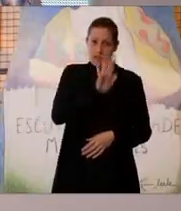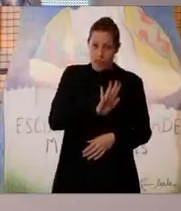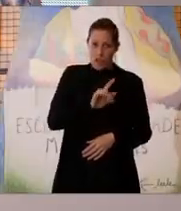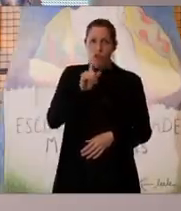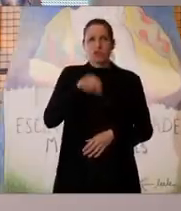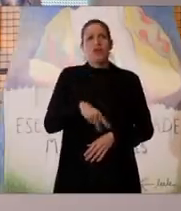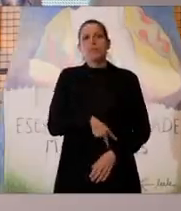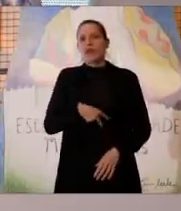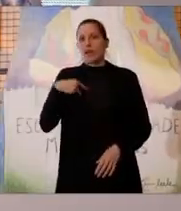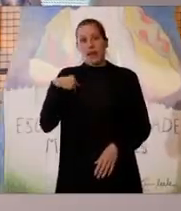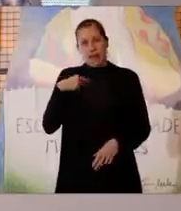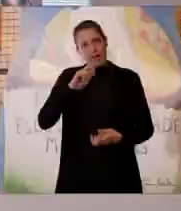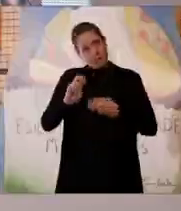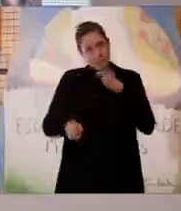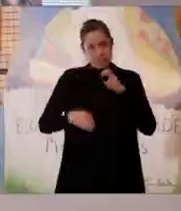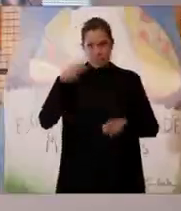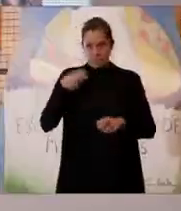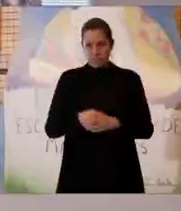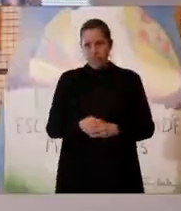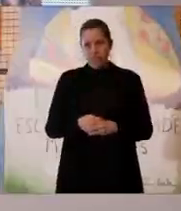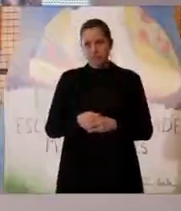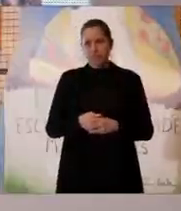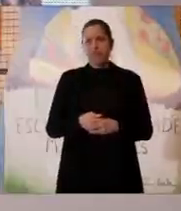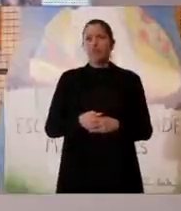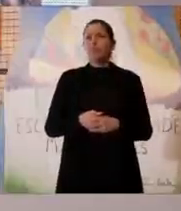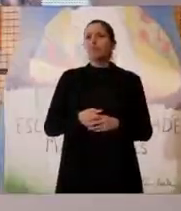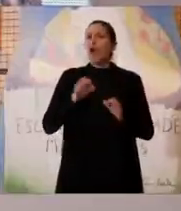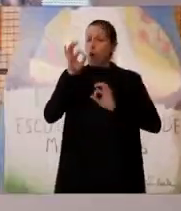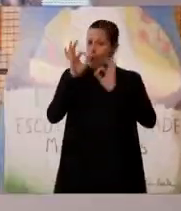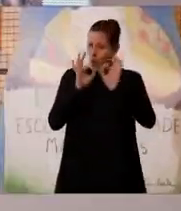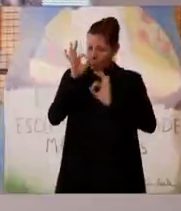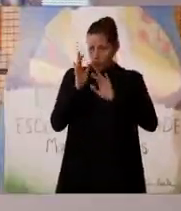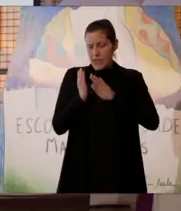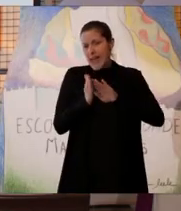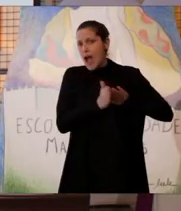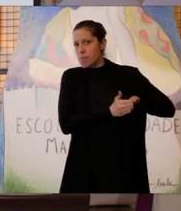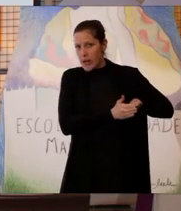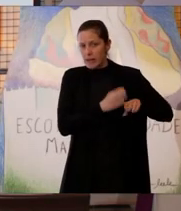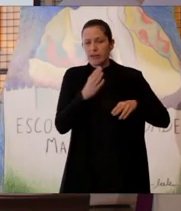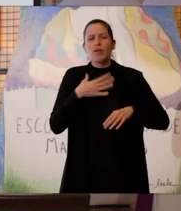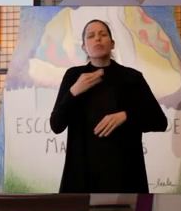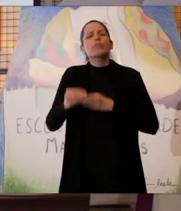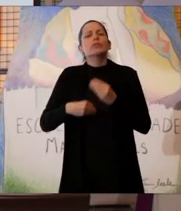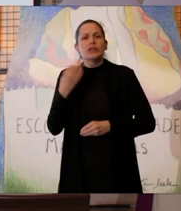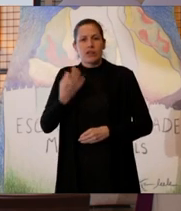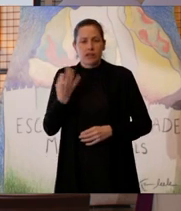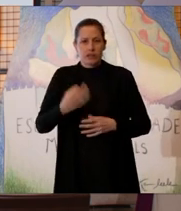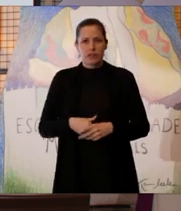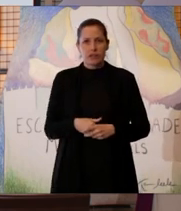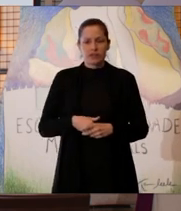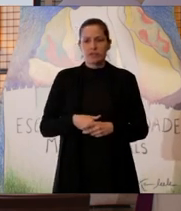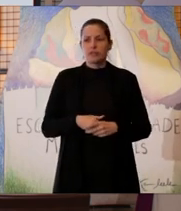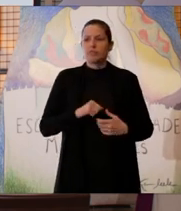y rápido qué podemos hacer más allá de las cuotas yo creo que hay dos cosas que son muy importantes los grandes acuerdos políticos en las políticas